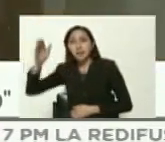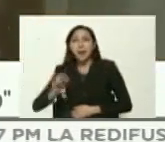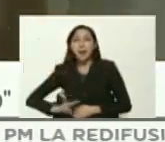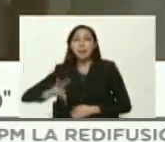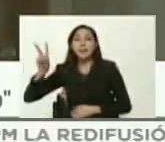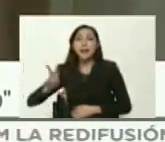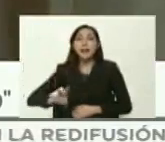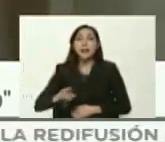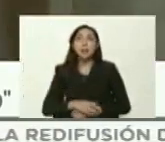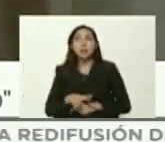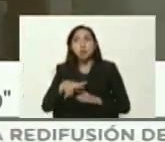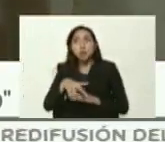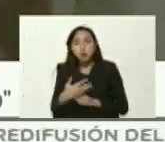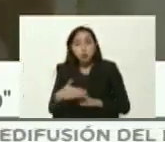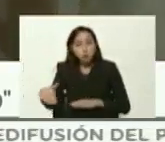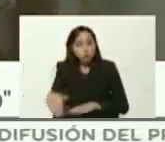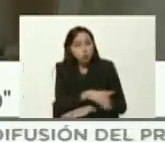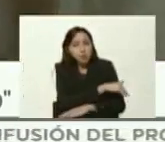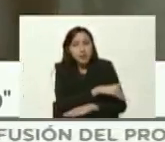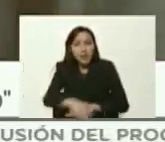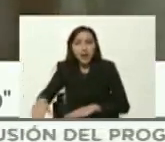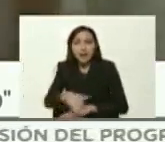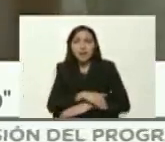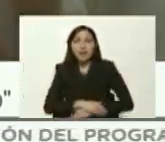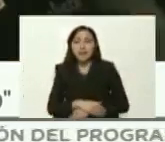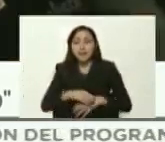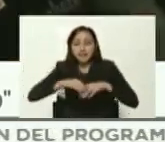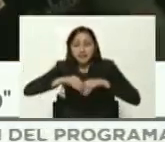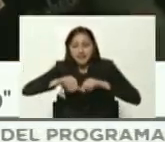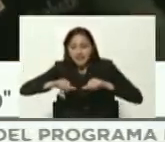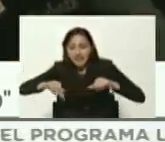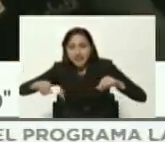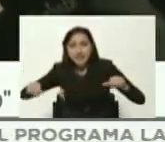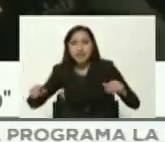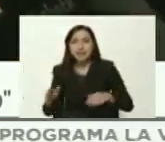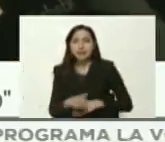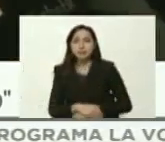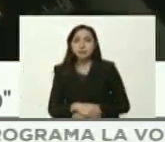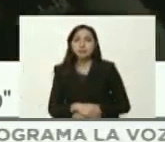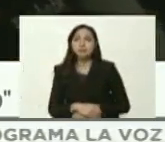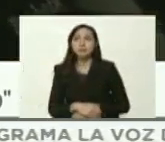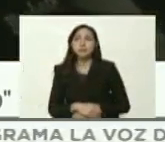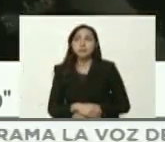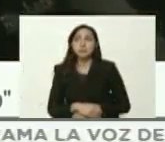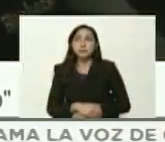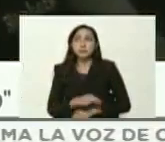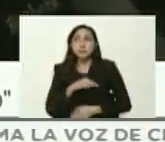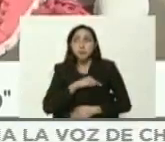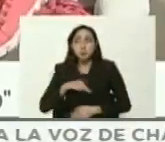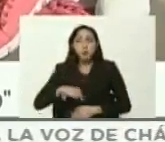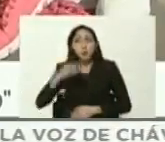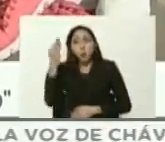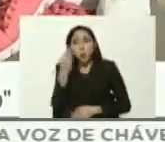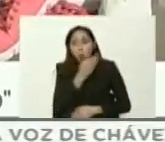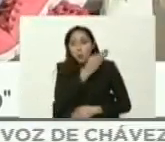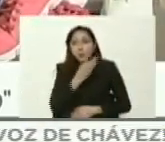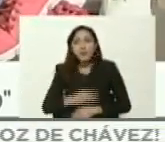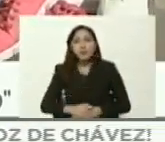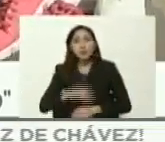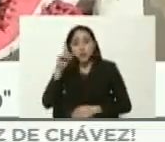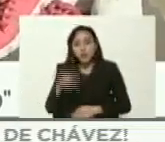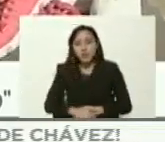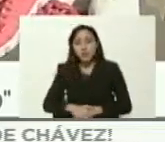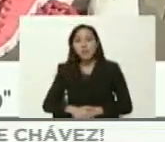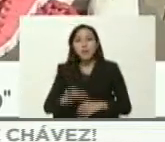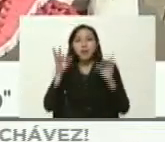la situación de la calle principal, que es de tierra, presidente. Y por eso aquí nos hemos comprometido, la compatriota Erika Faría